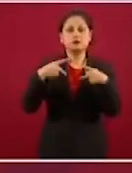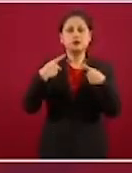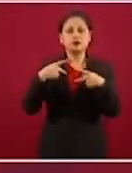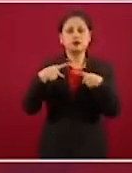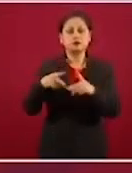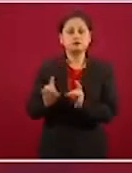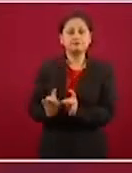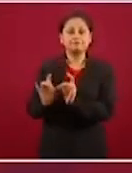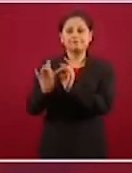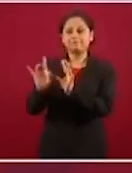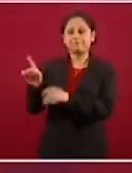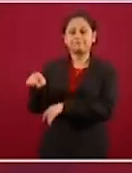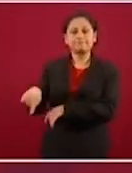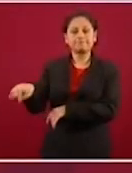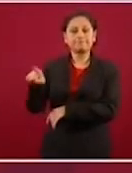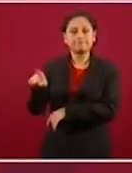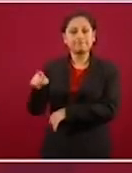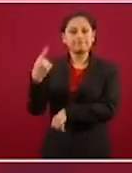mayor